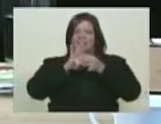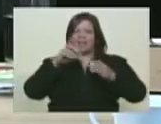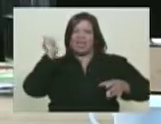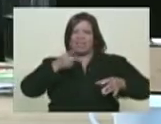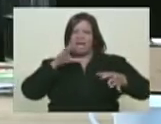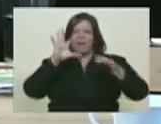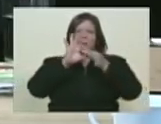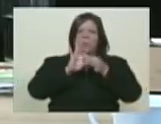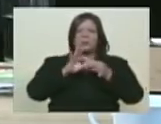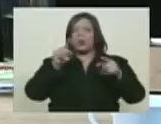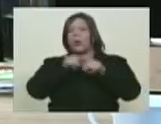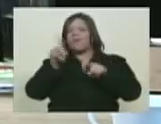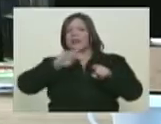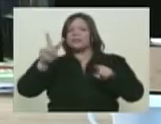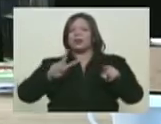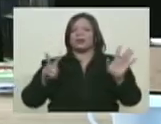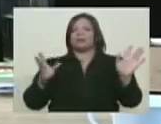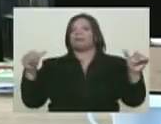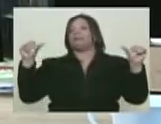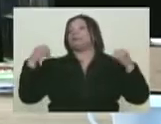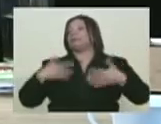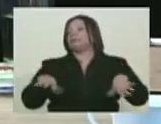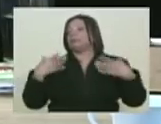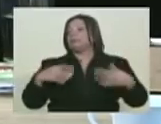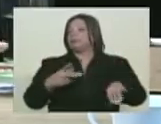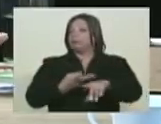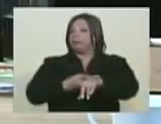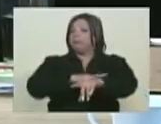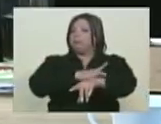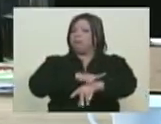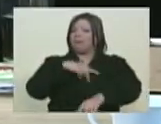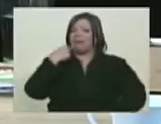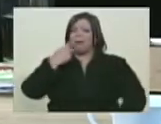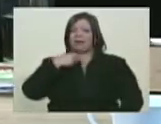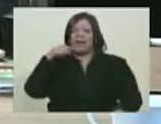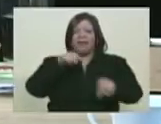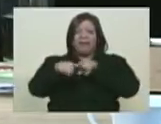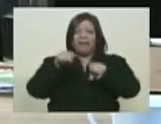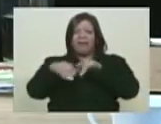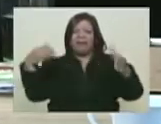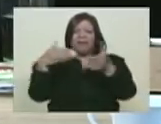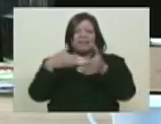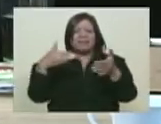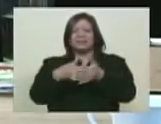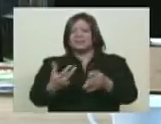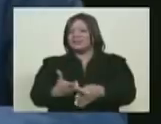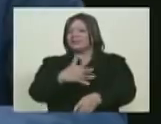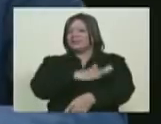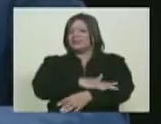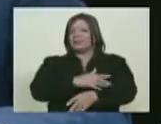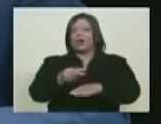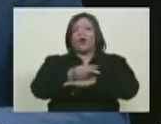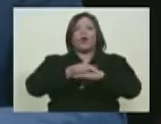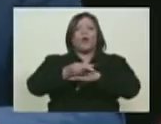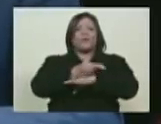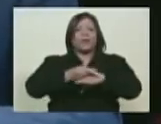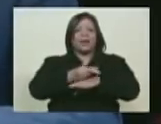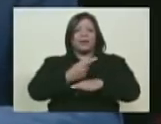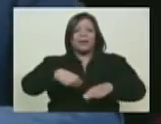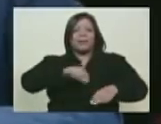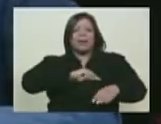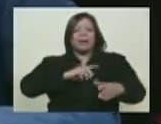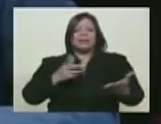cinismo, de un descaro y de un doble lenguaje verdaderamente notable, notable. Y el gobierno de Rajoy, Paco